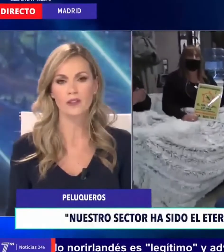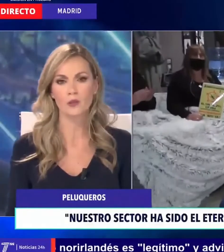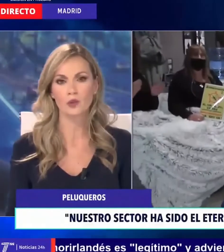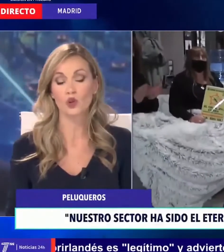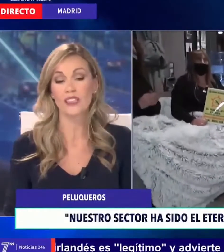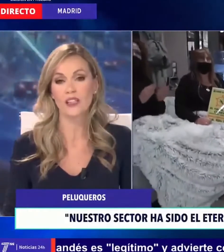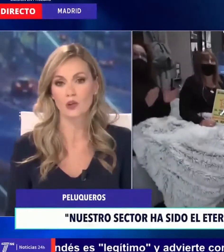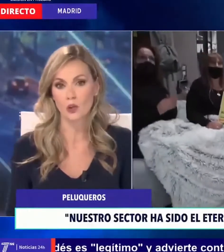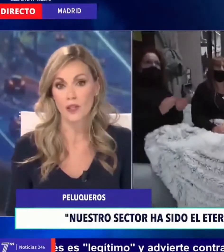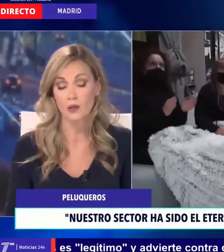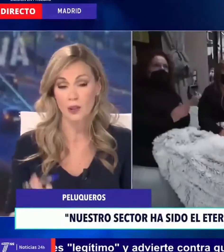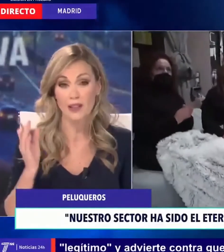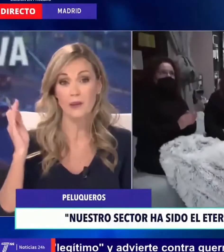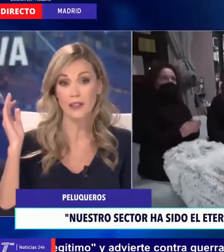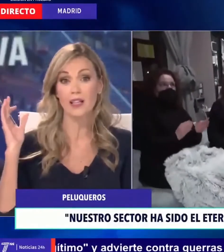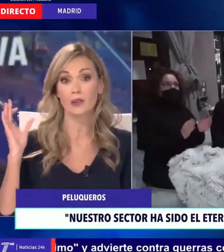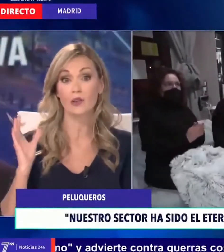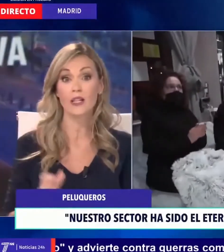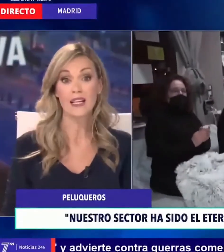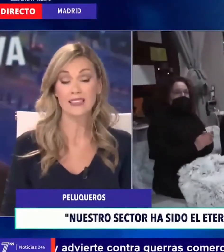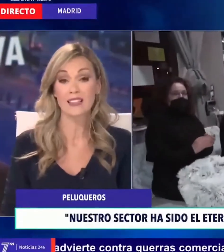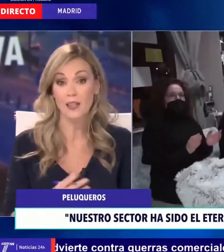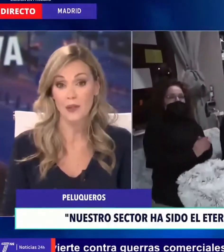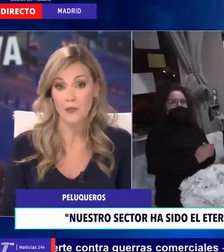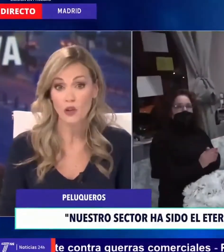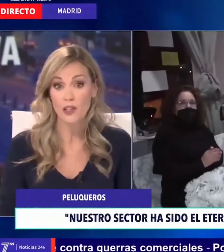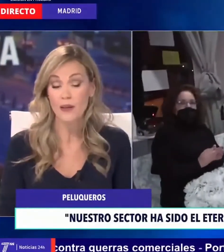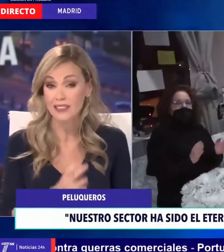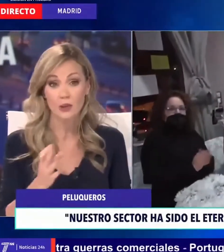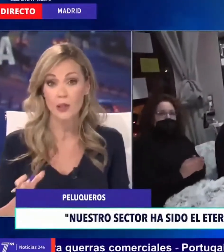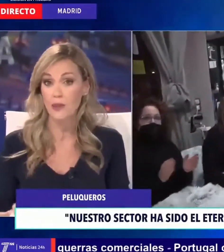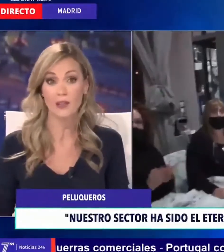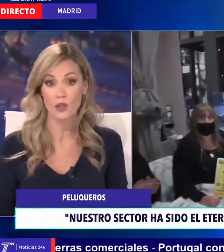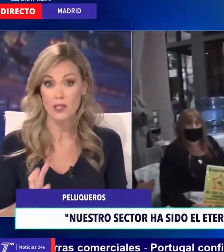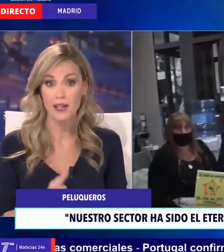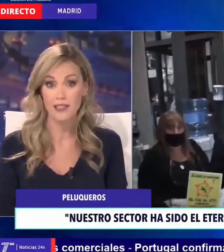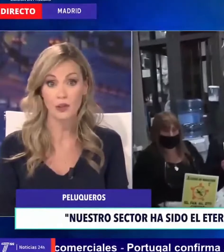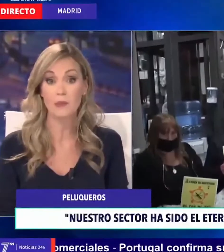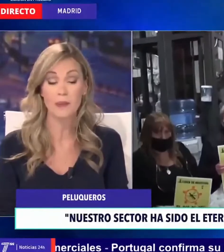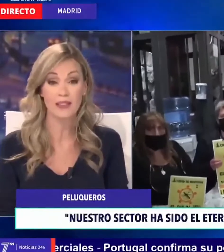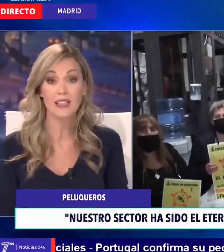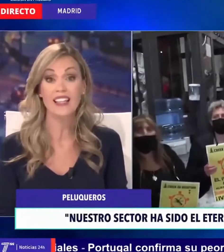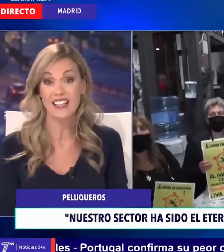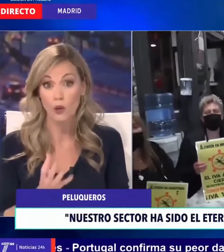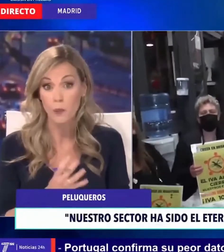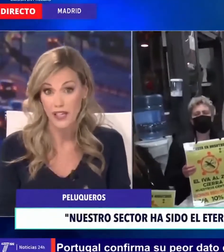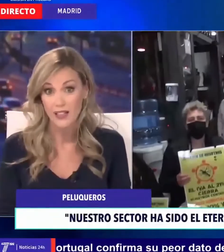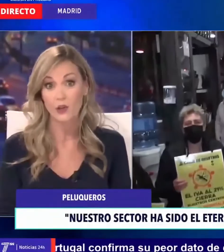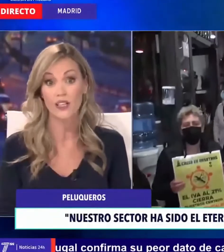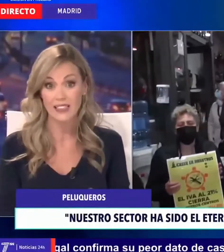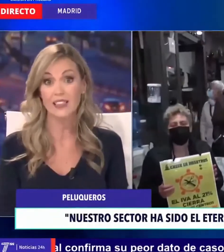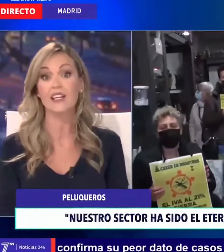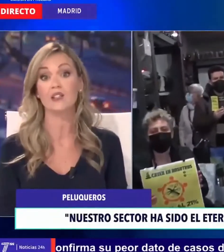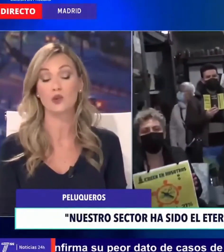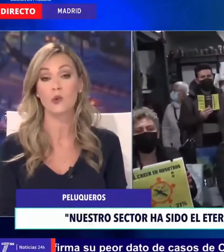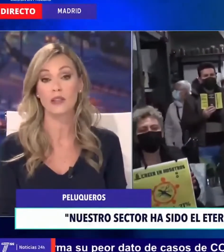lo dicen, somos los eternos olvidados. Llevan reivindicando este restablecimiento del IVA, que es que no están pidiendo que se baje, simplemente recuperar lo